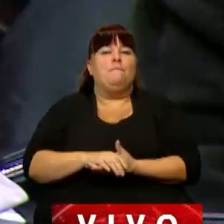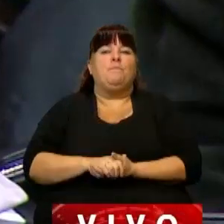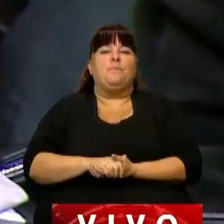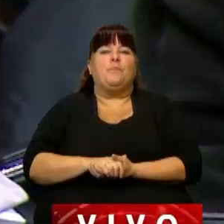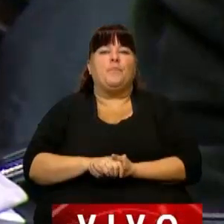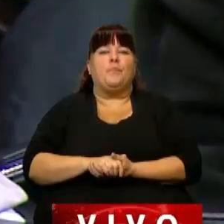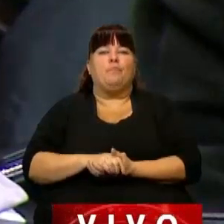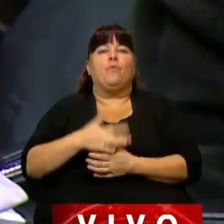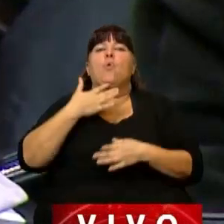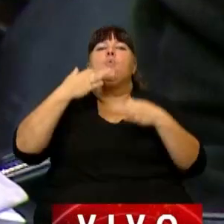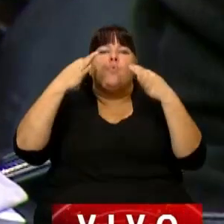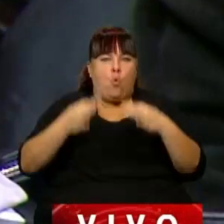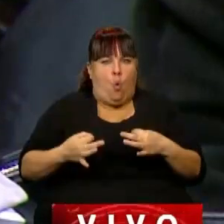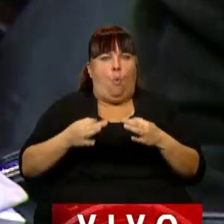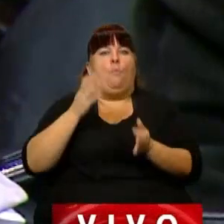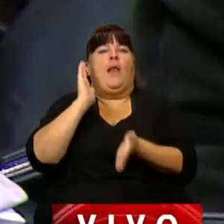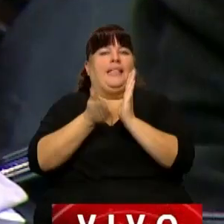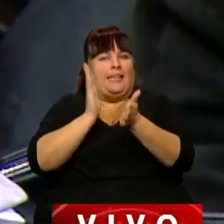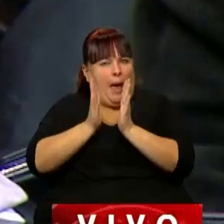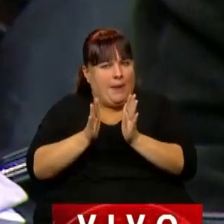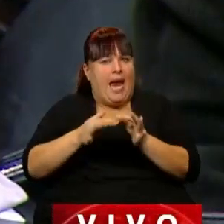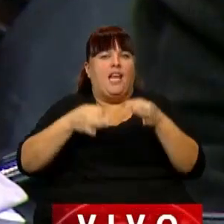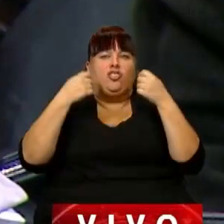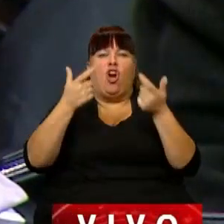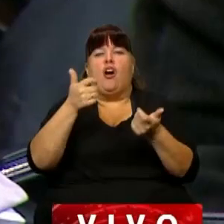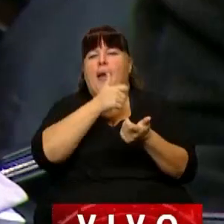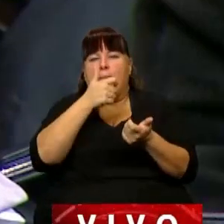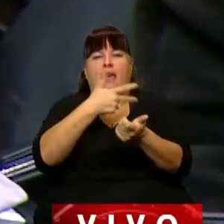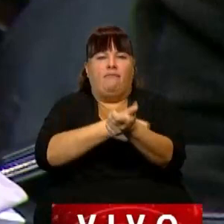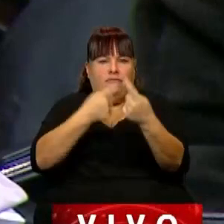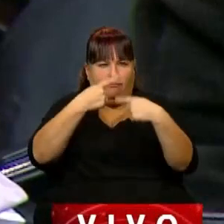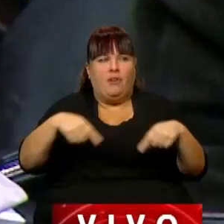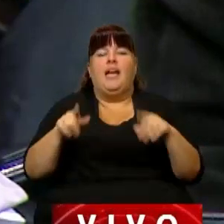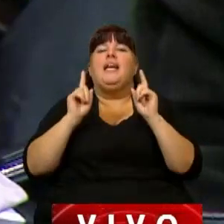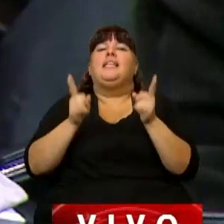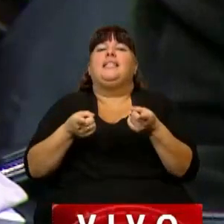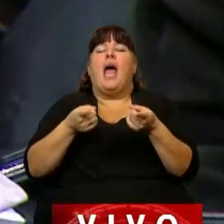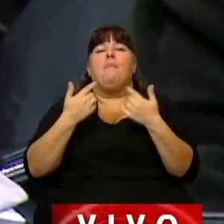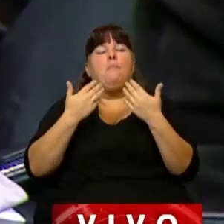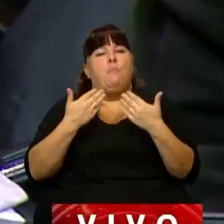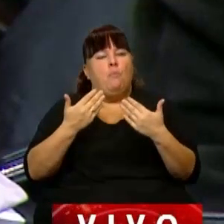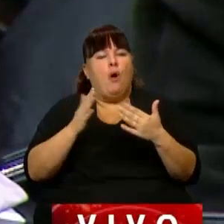en la garantía de los tratamientos, de los reactivos y la posibilidad